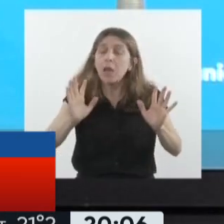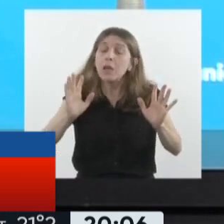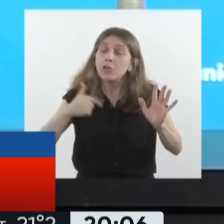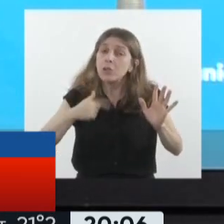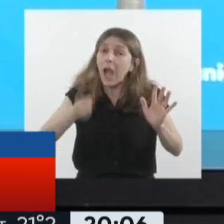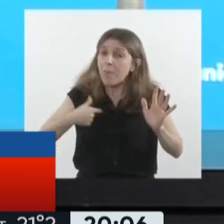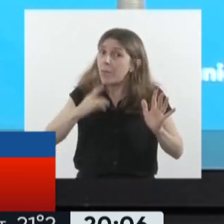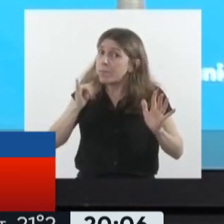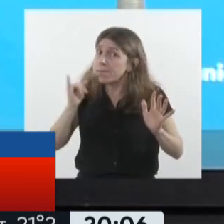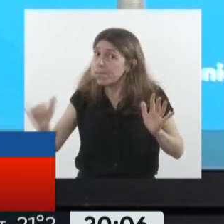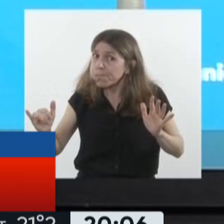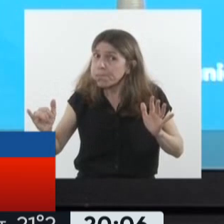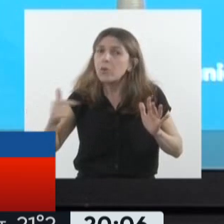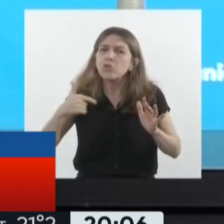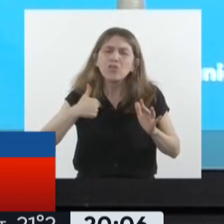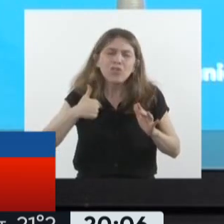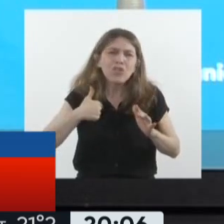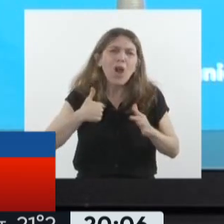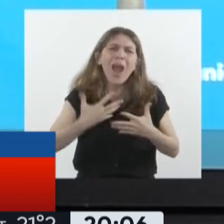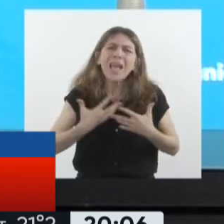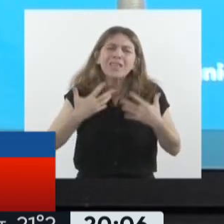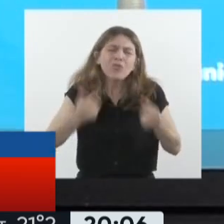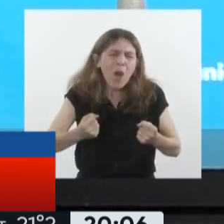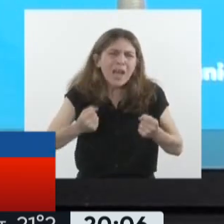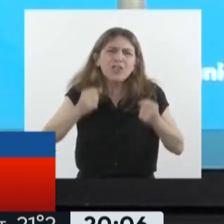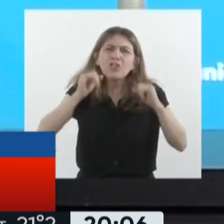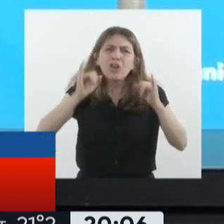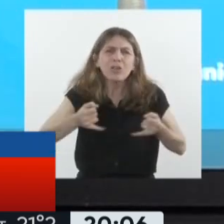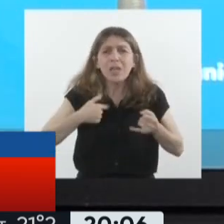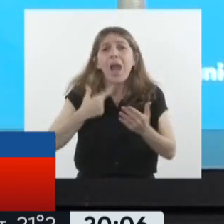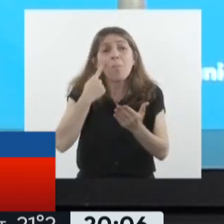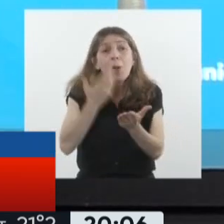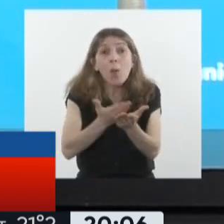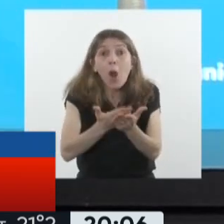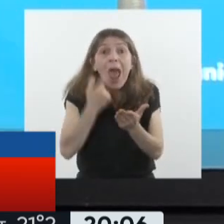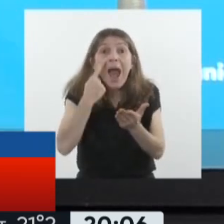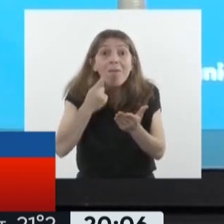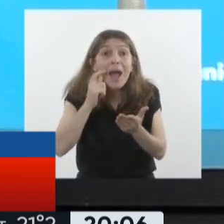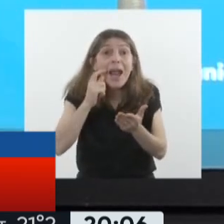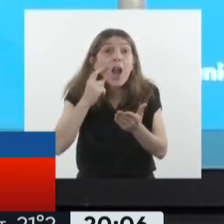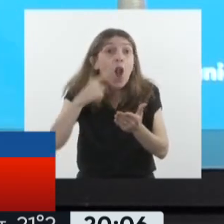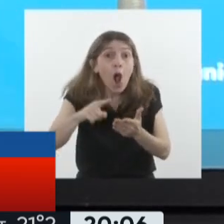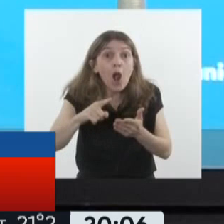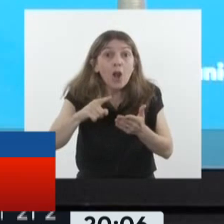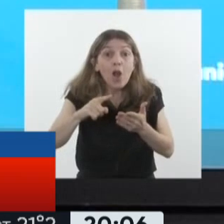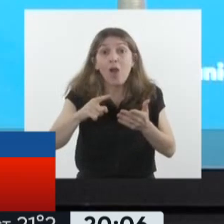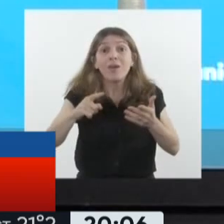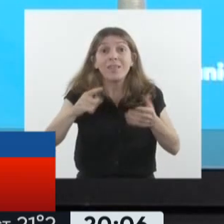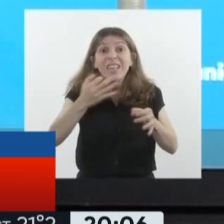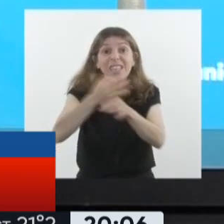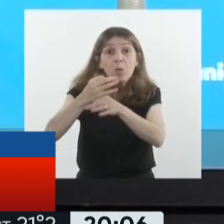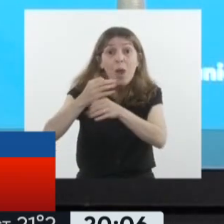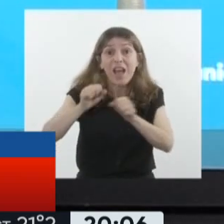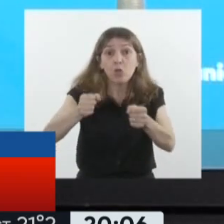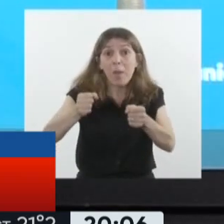también que haré todos los esfuerzos, y si esto que estamos proponiendo funciona, para que en